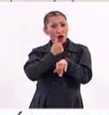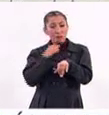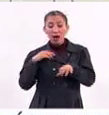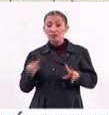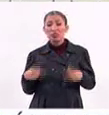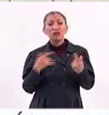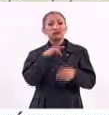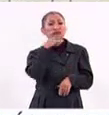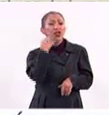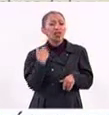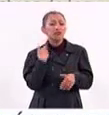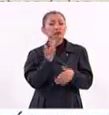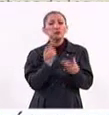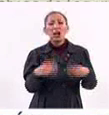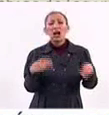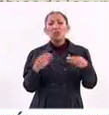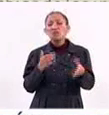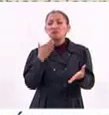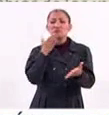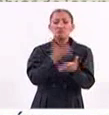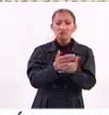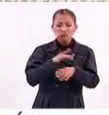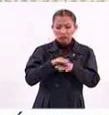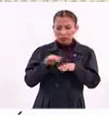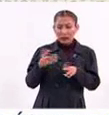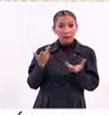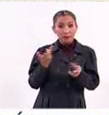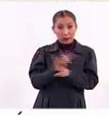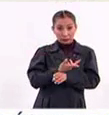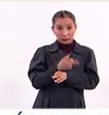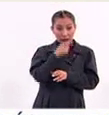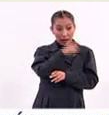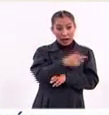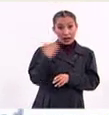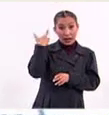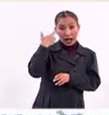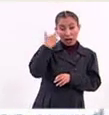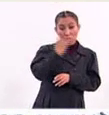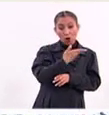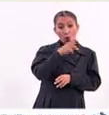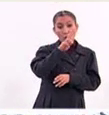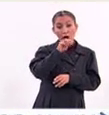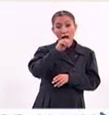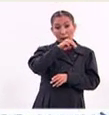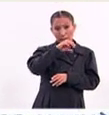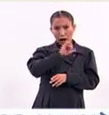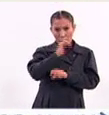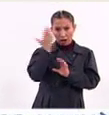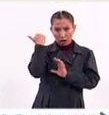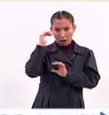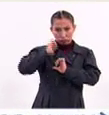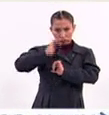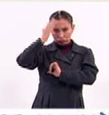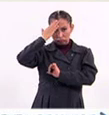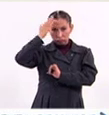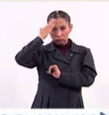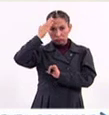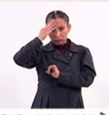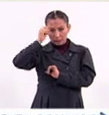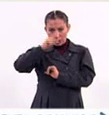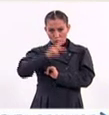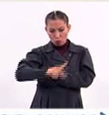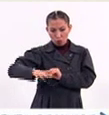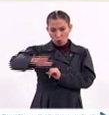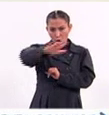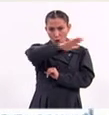vender chiles a la plaza del mercado. ¿Y qué pasa? Pues el rey Huemac, que en ese momento era el que tenía las riendas